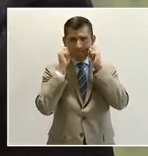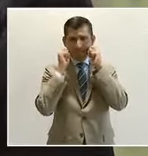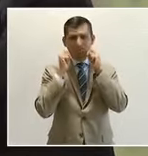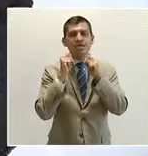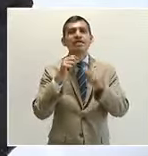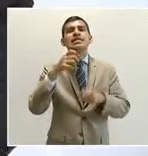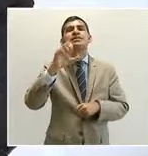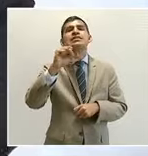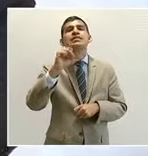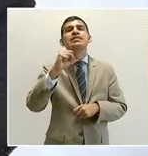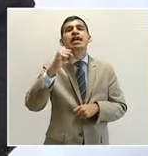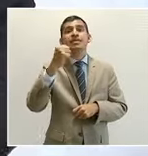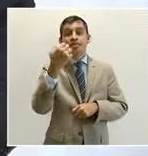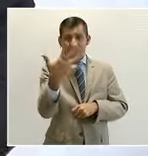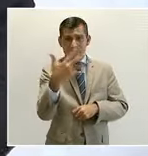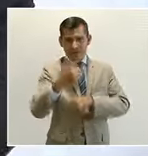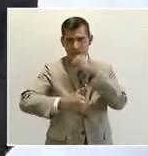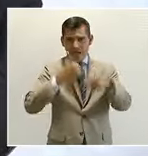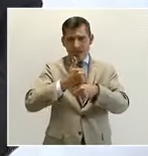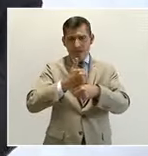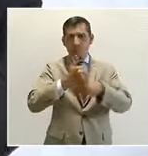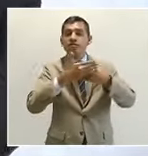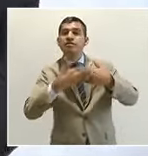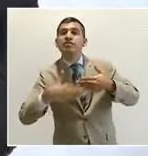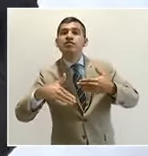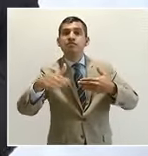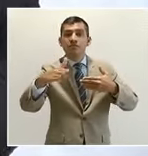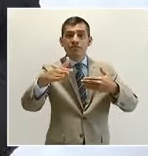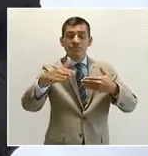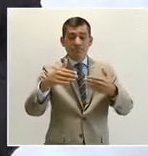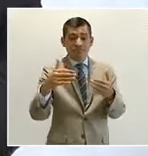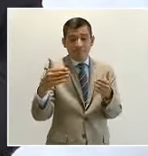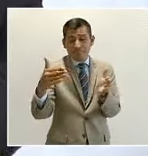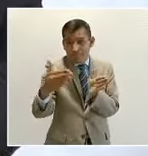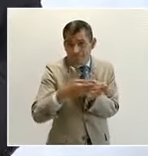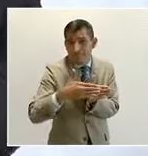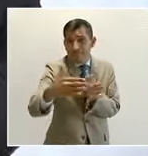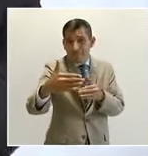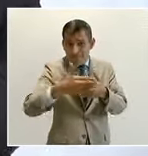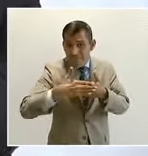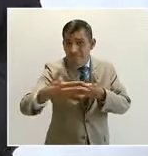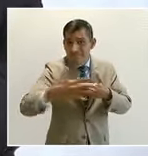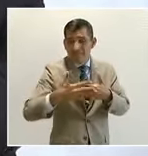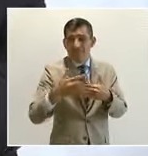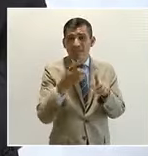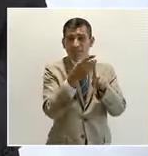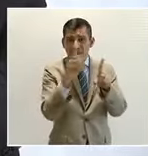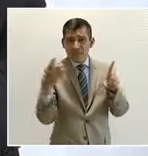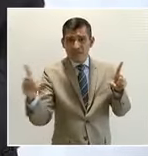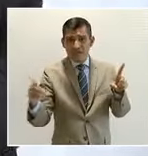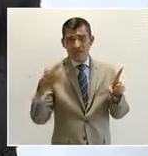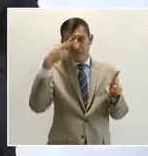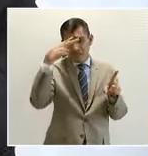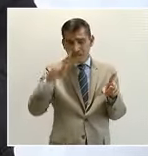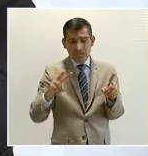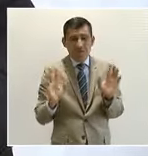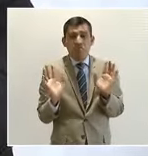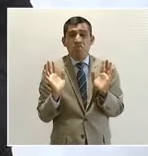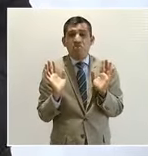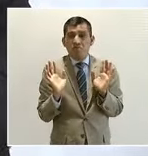65 ya se aportó algo al desarrollo de México y